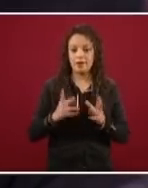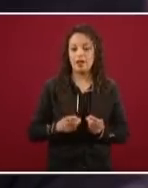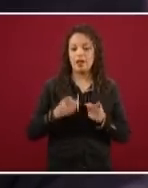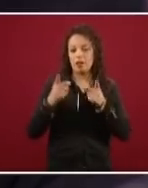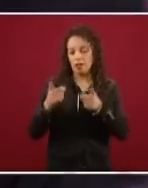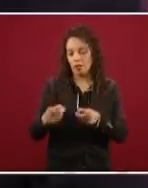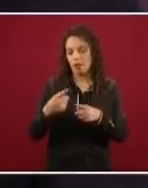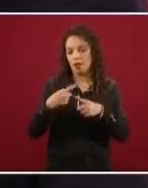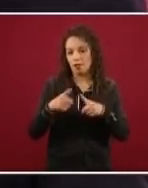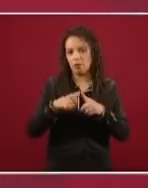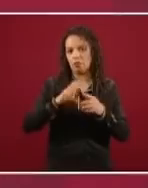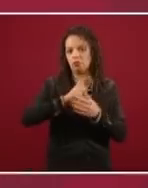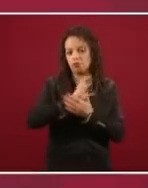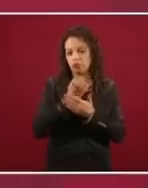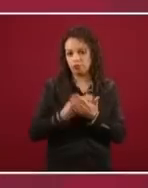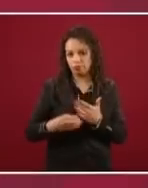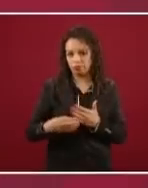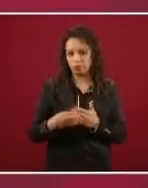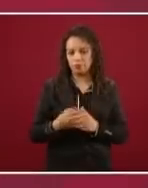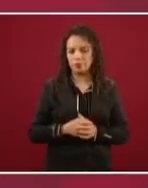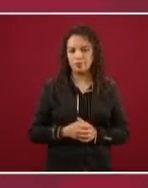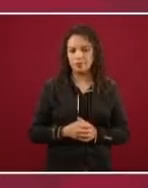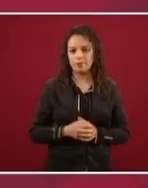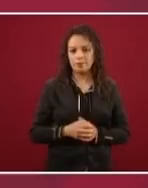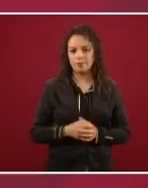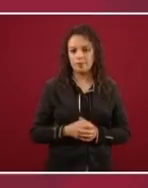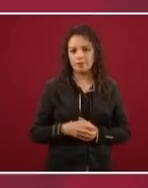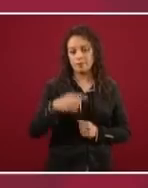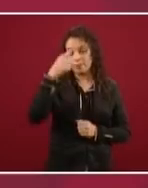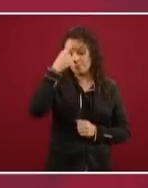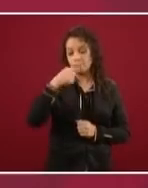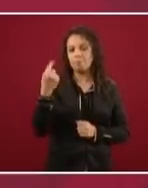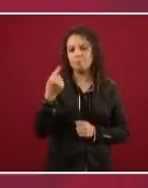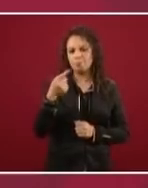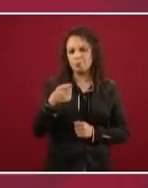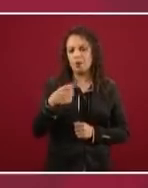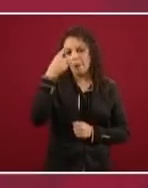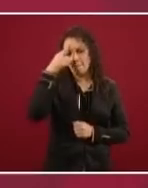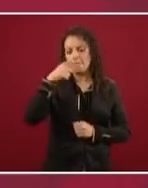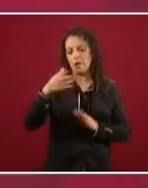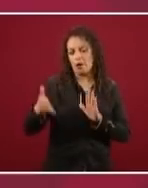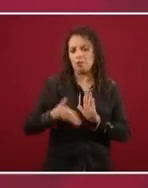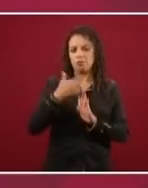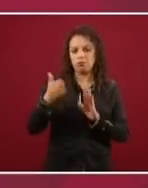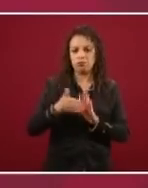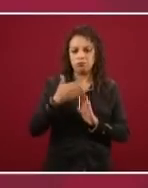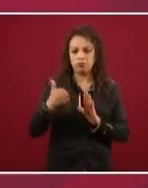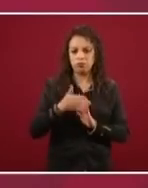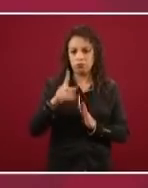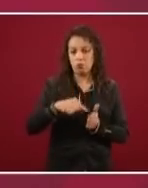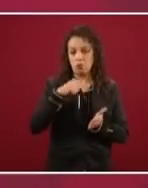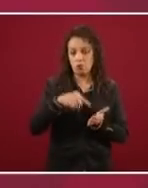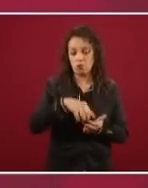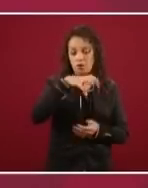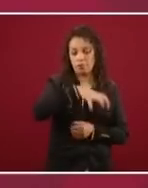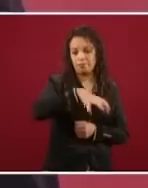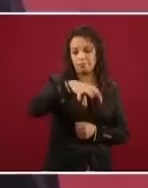contratos para la construcción de las plantas